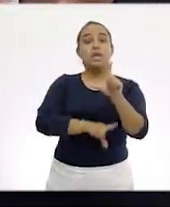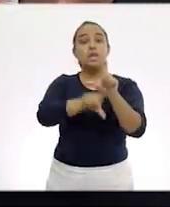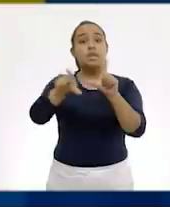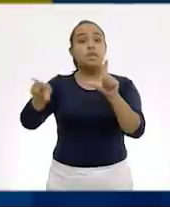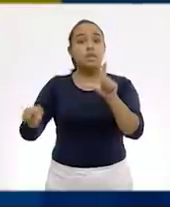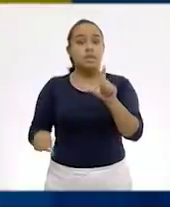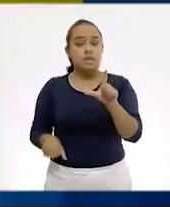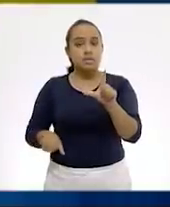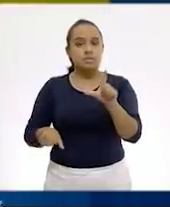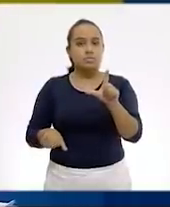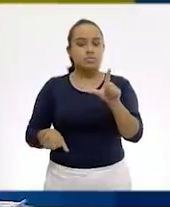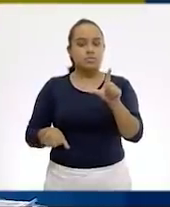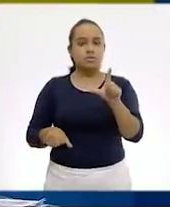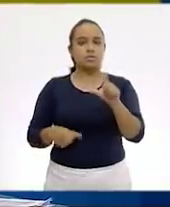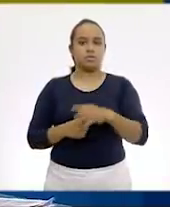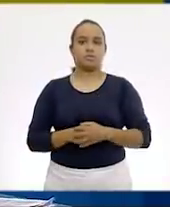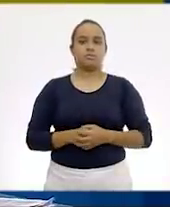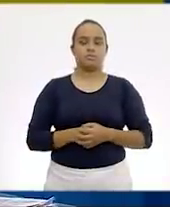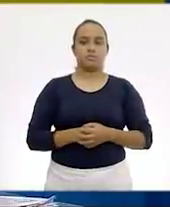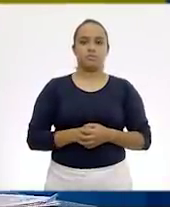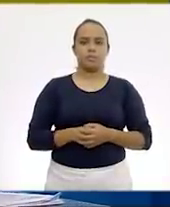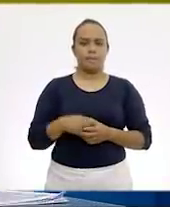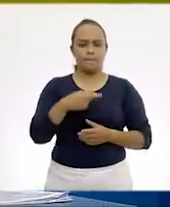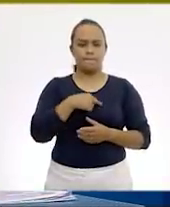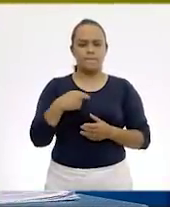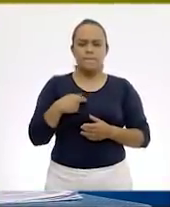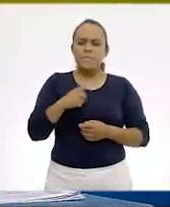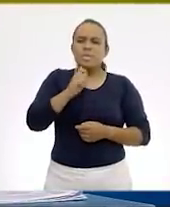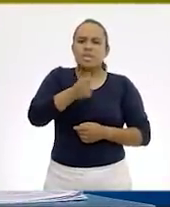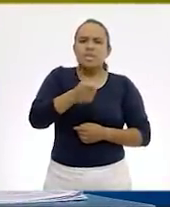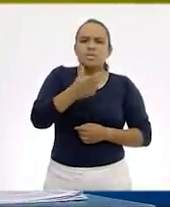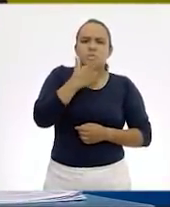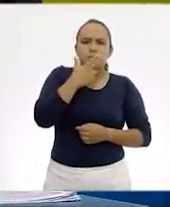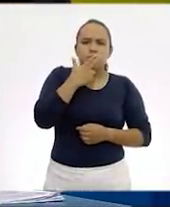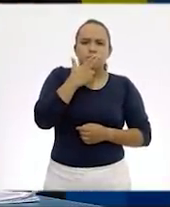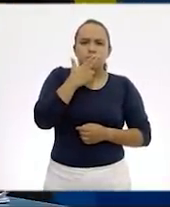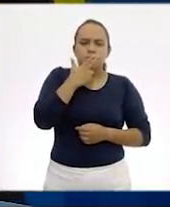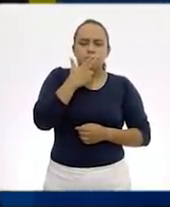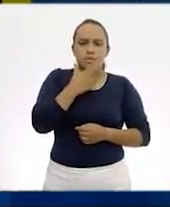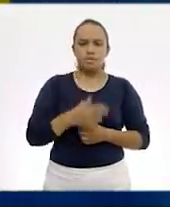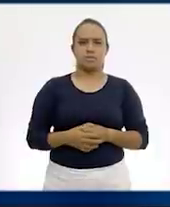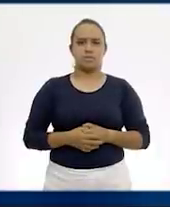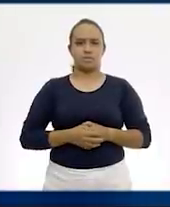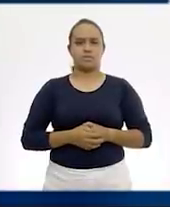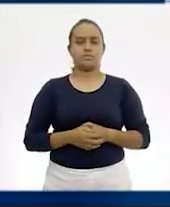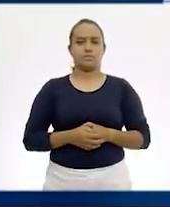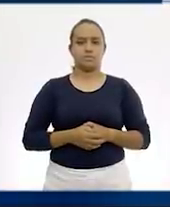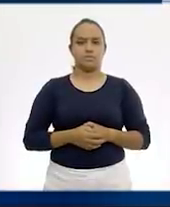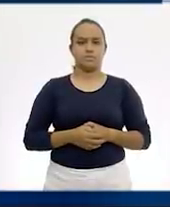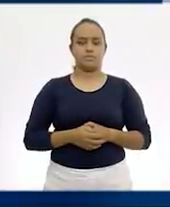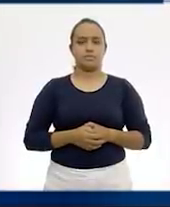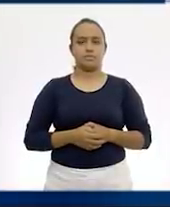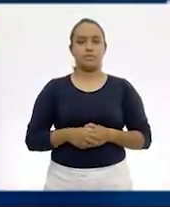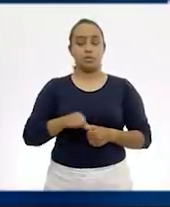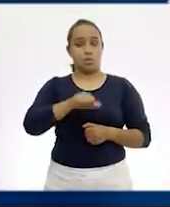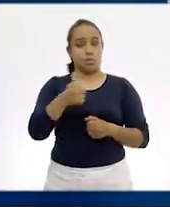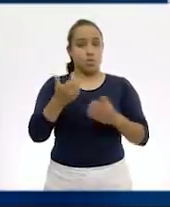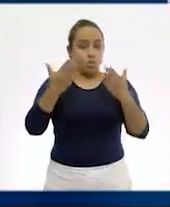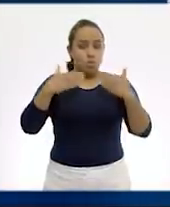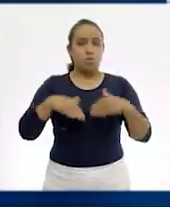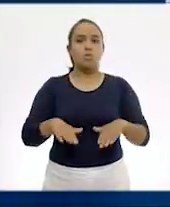posteriormente vamos a describir su función, ¿sale? Sí. La